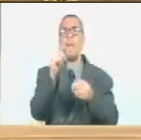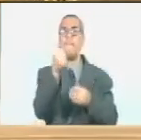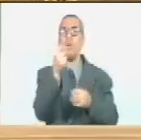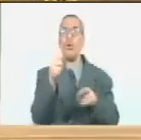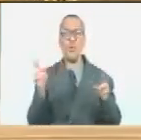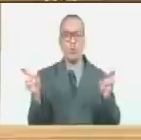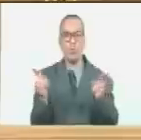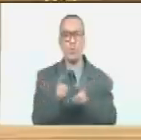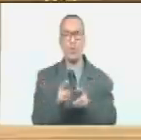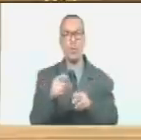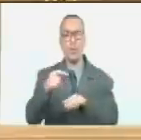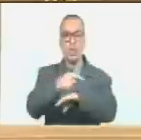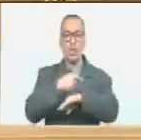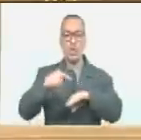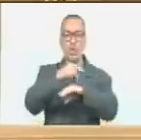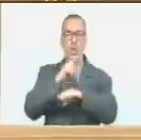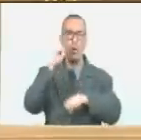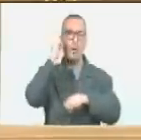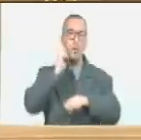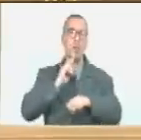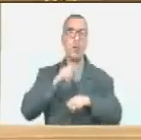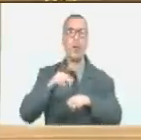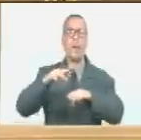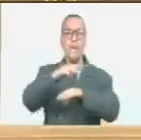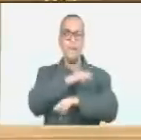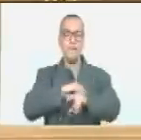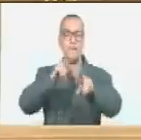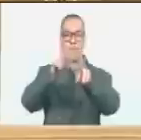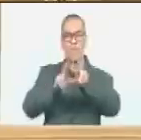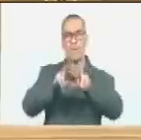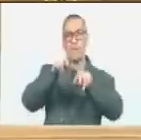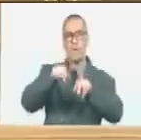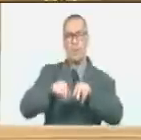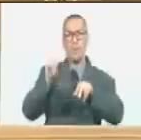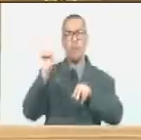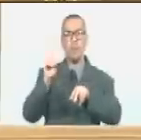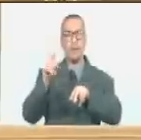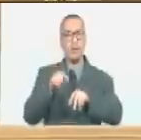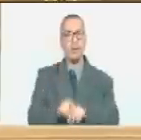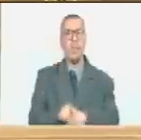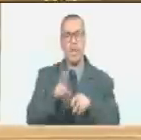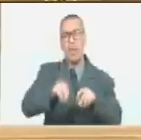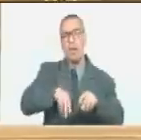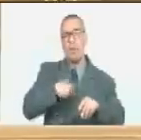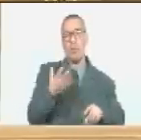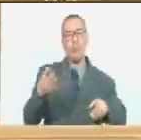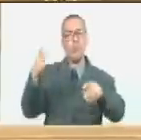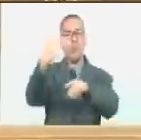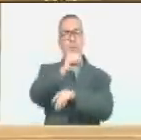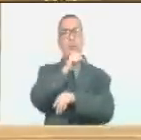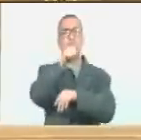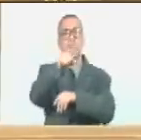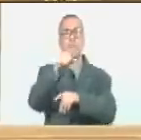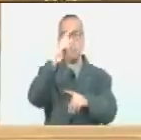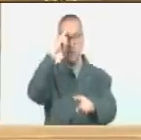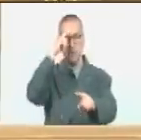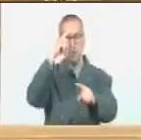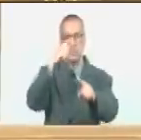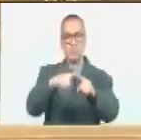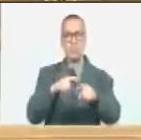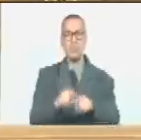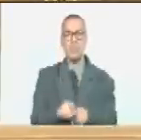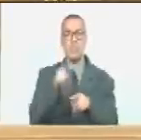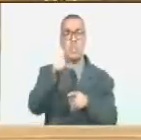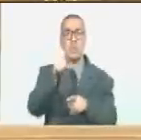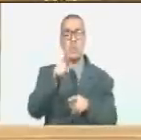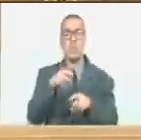tiempo el gobierno bolivariano, la Gran Misión Vivienda Venezuela, haya podido lograr esta meta? En